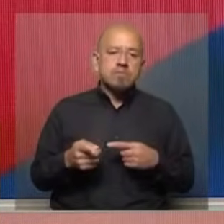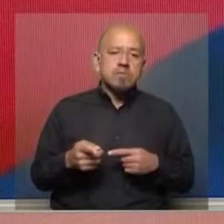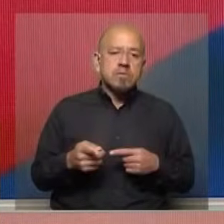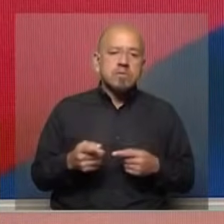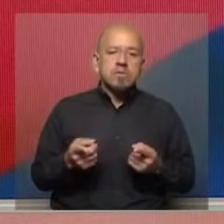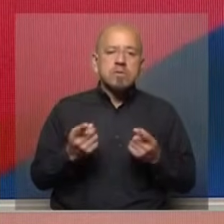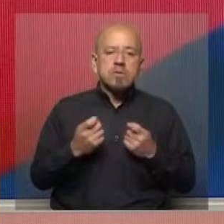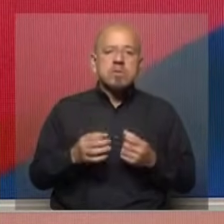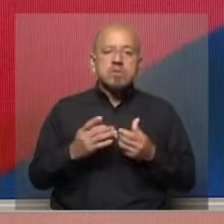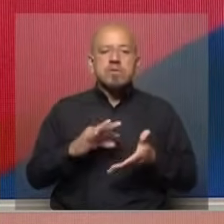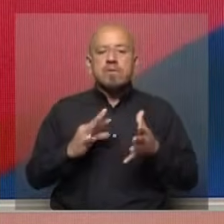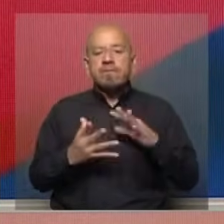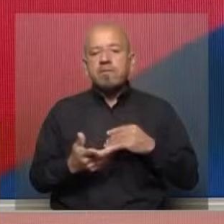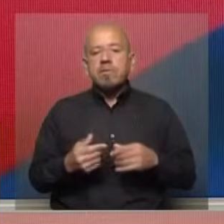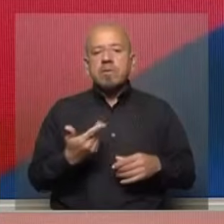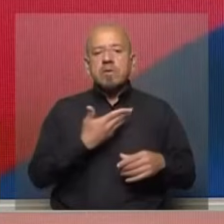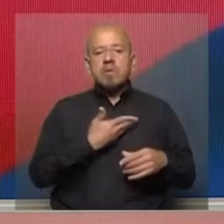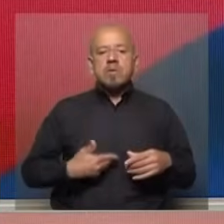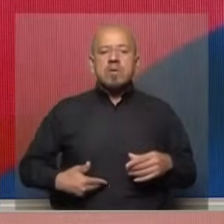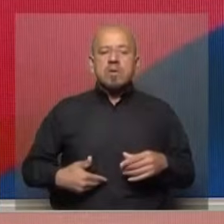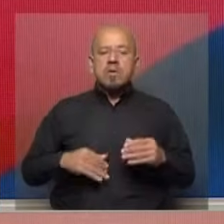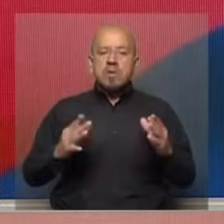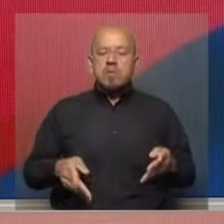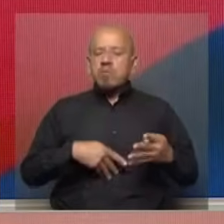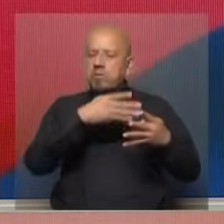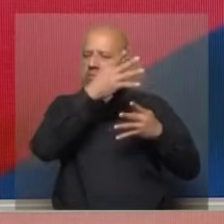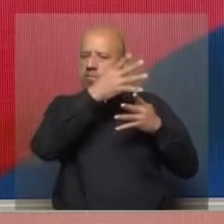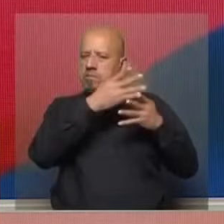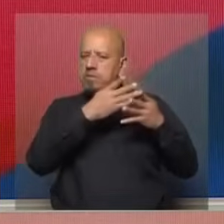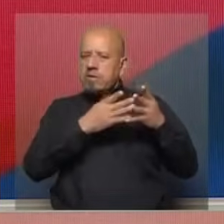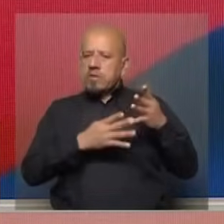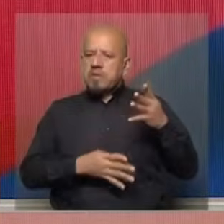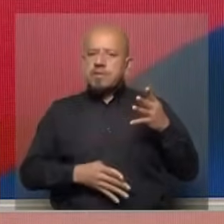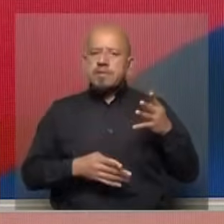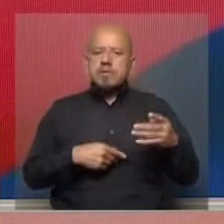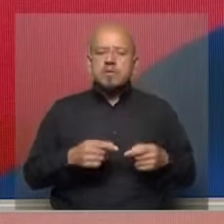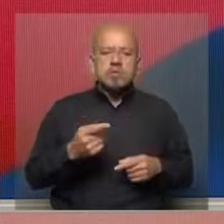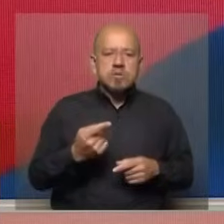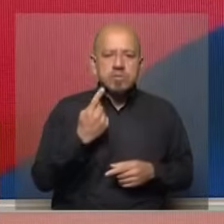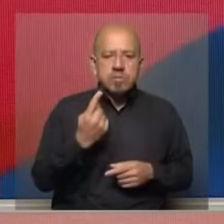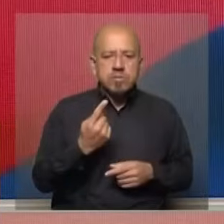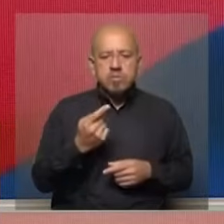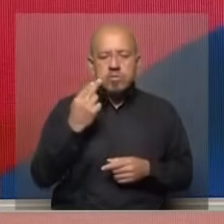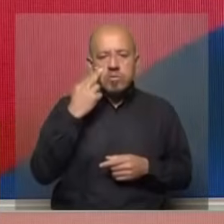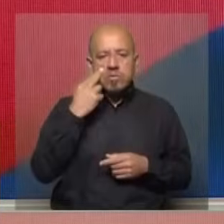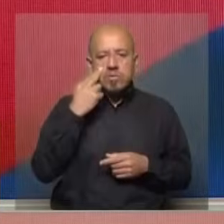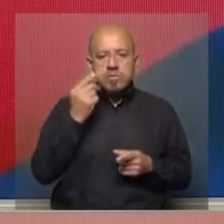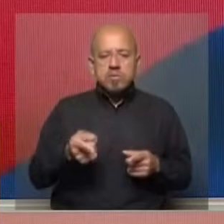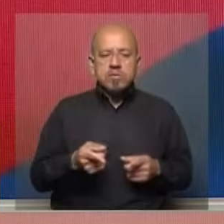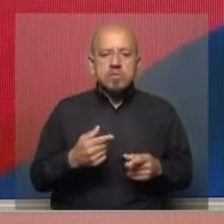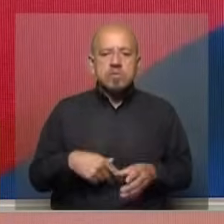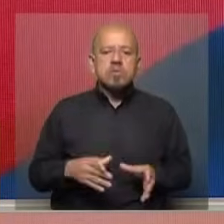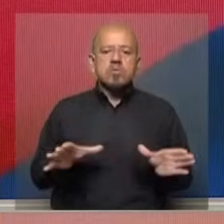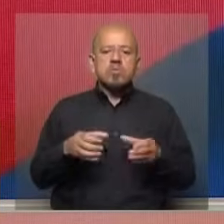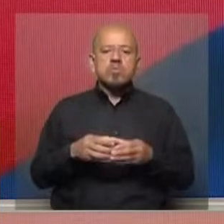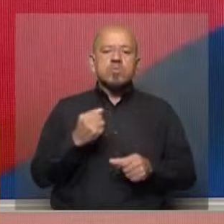una forma de gobernar muy transversal, poniendo los problemas en el centro, convocando a grandes equipos